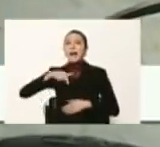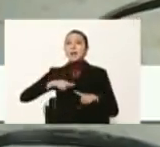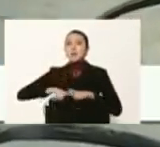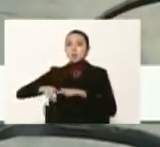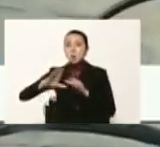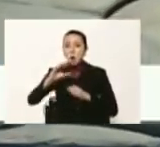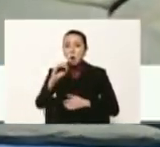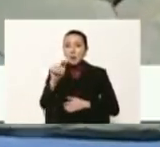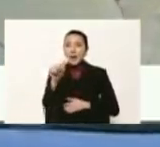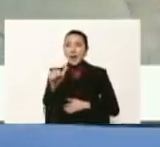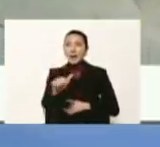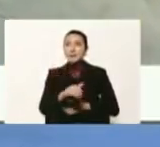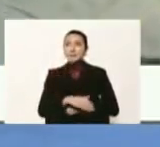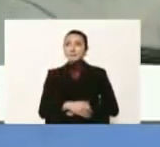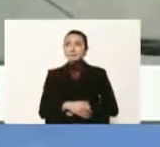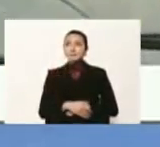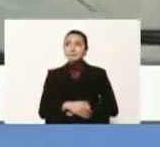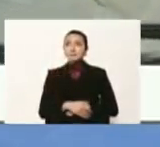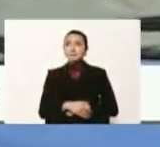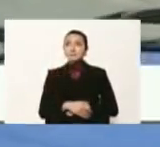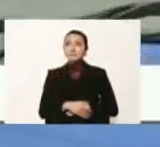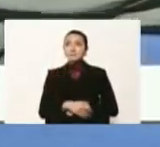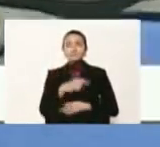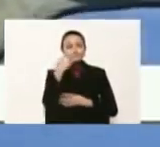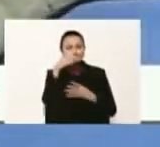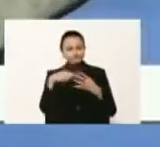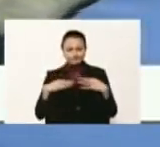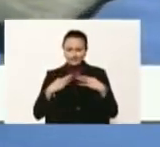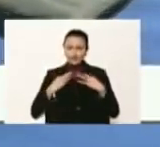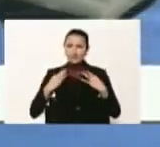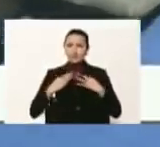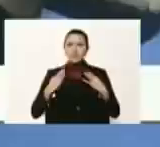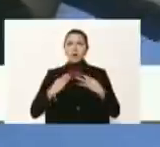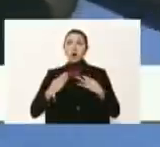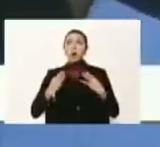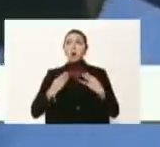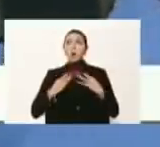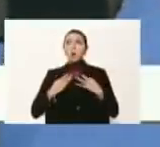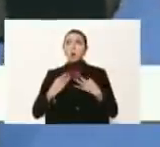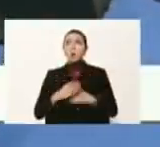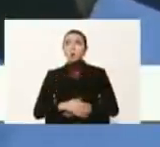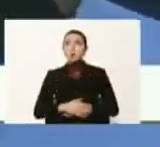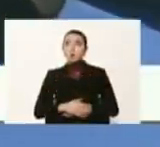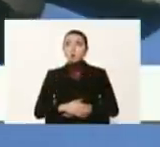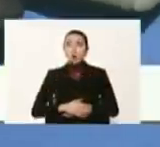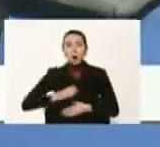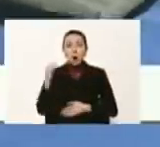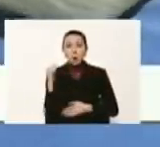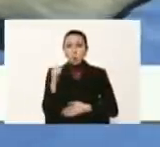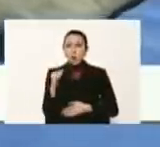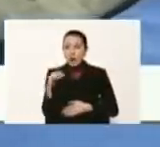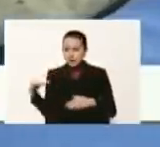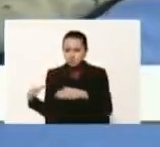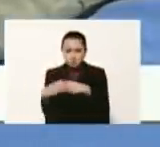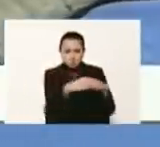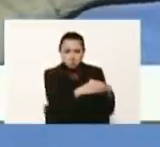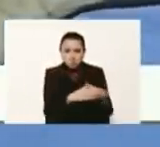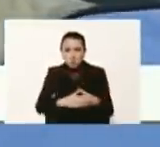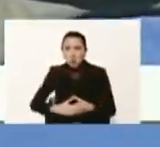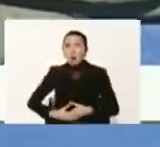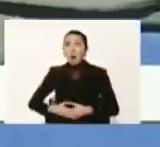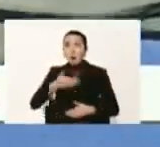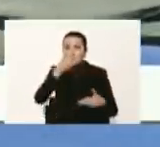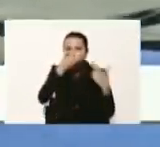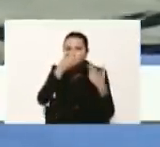905, aquí podemos observar unos implementos, chalecos tácticos, uniformes policiales que utilizaban estas bandas